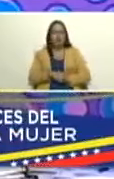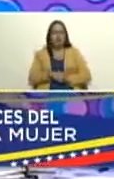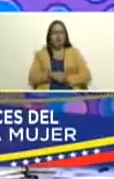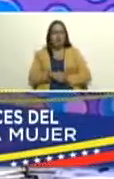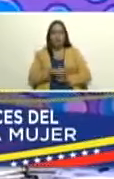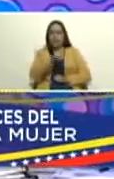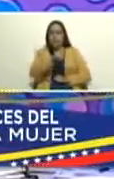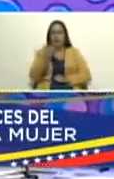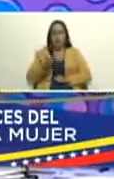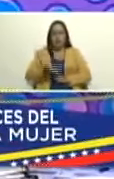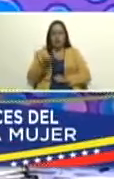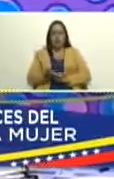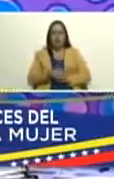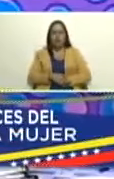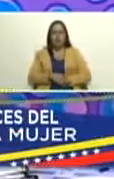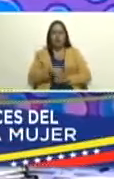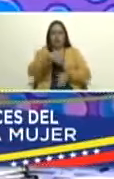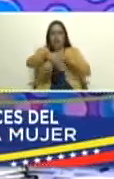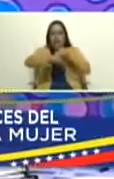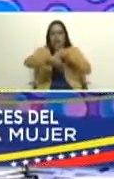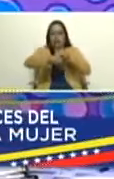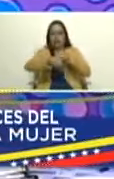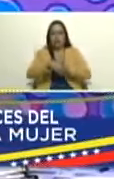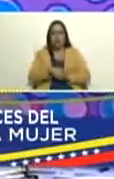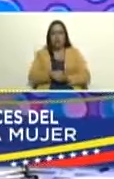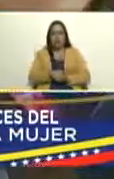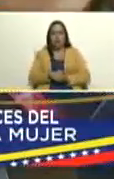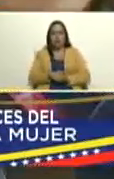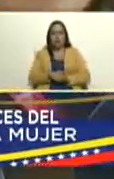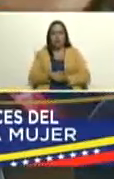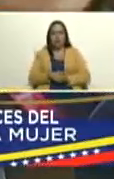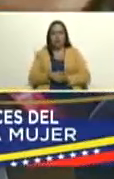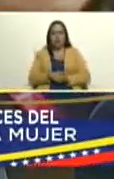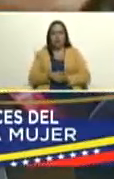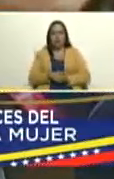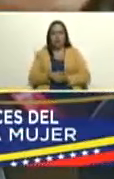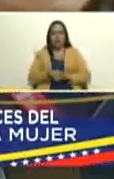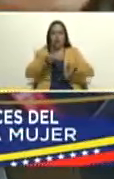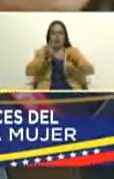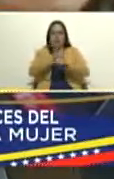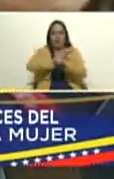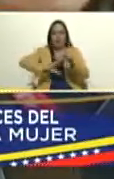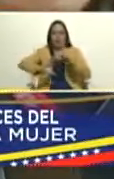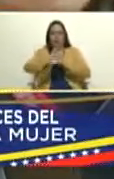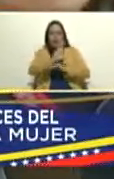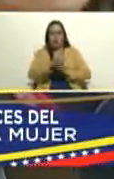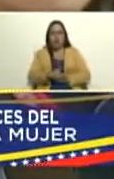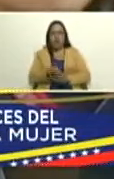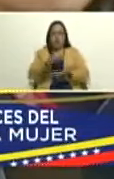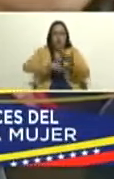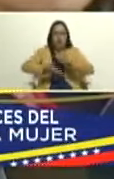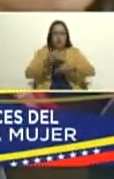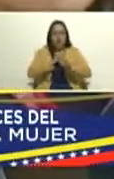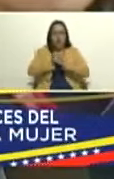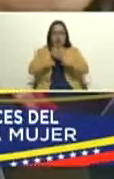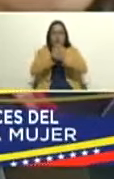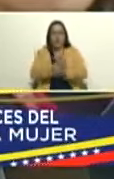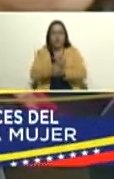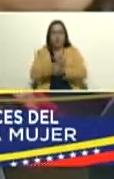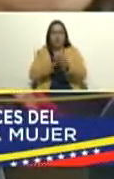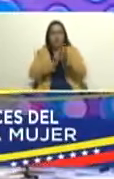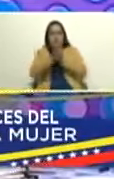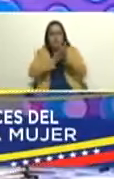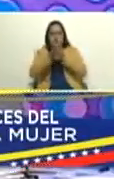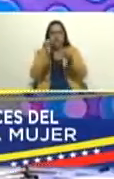es vital, las redes sociales para la nueva cultura de la convivencia, del amor, del emprendimiento,